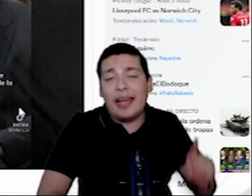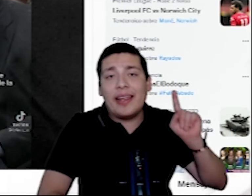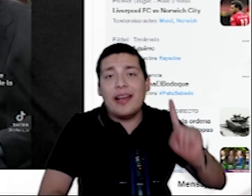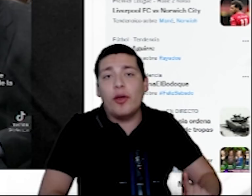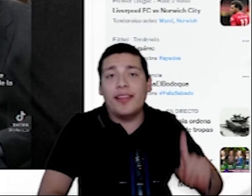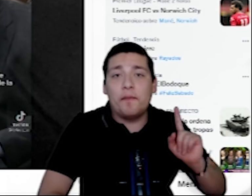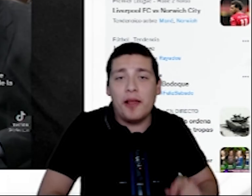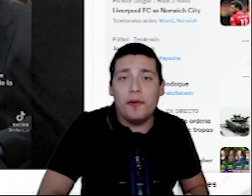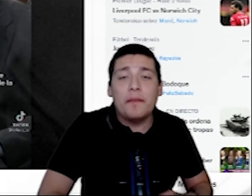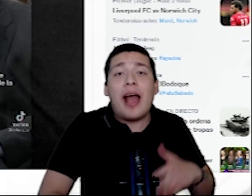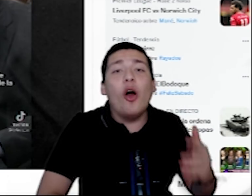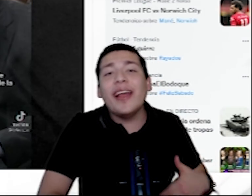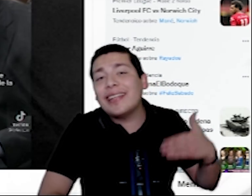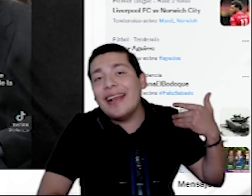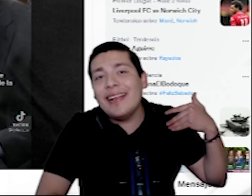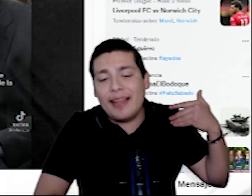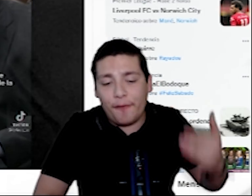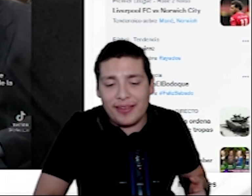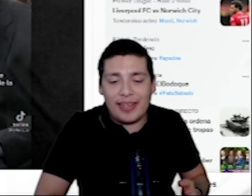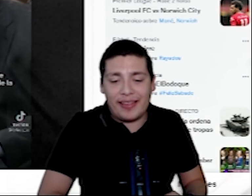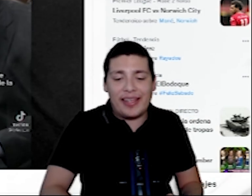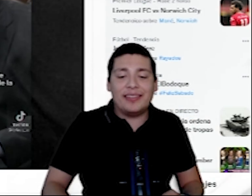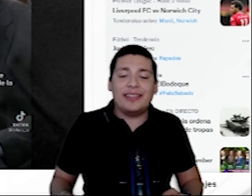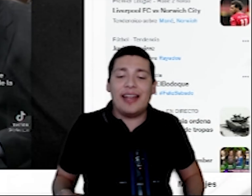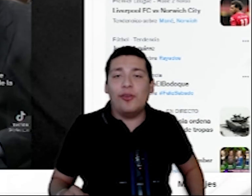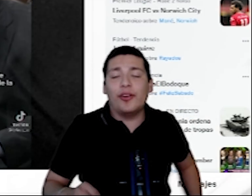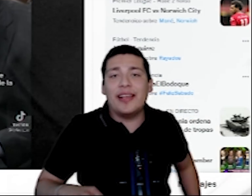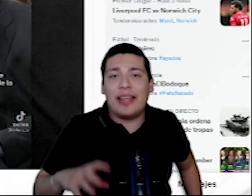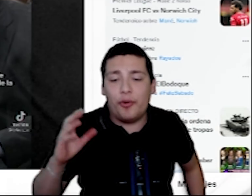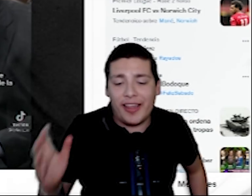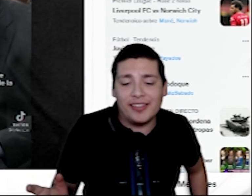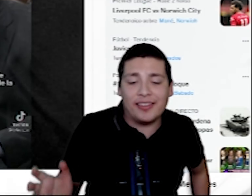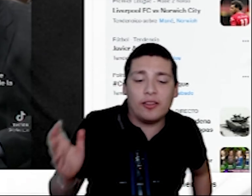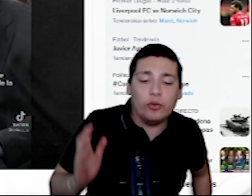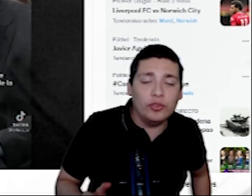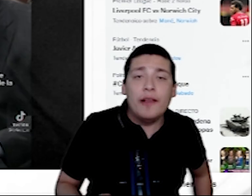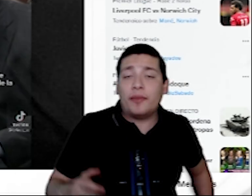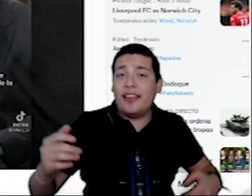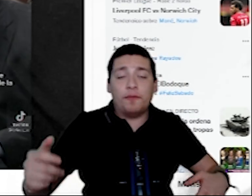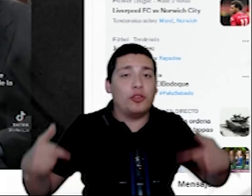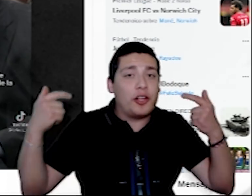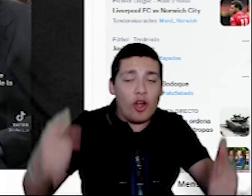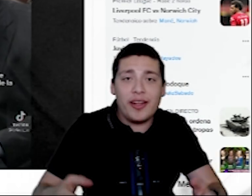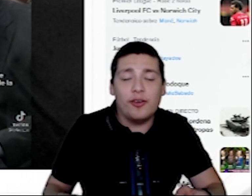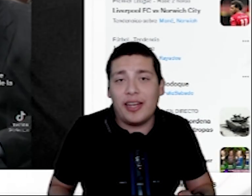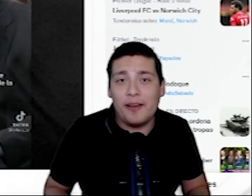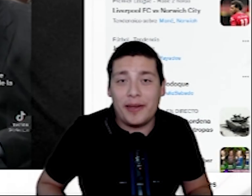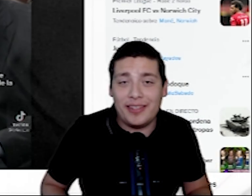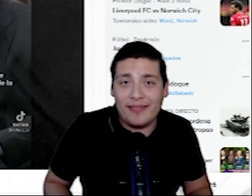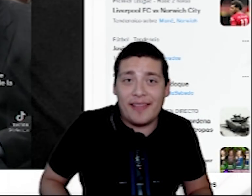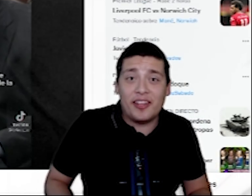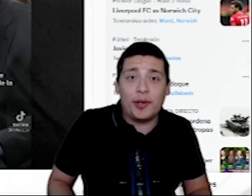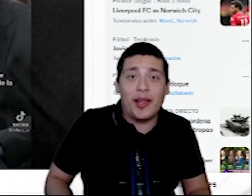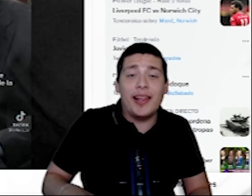bienestar y no el del pueblo. Ahora salen en defensa de este senador estadounidense Ted Cruz que despotricó en contra